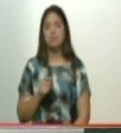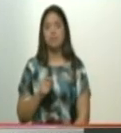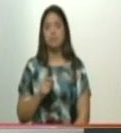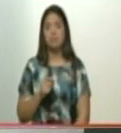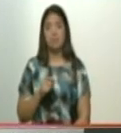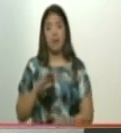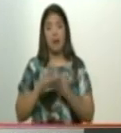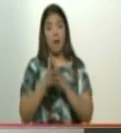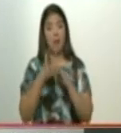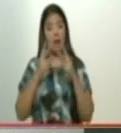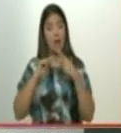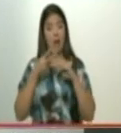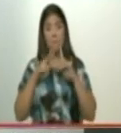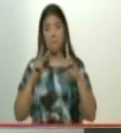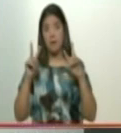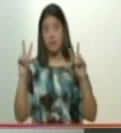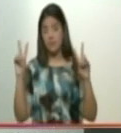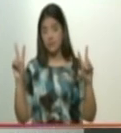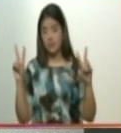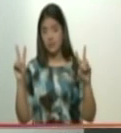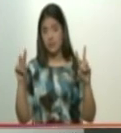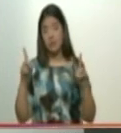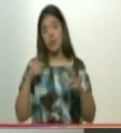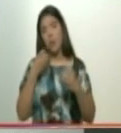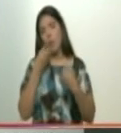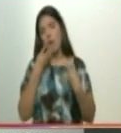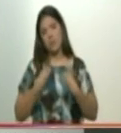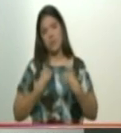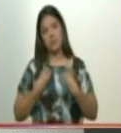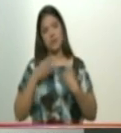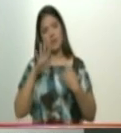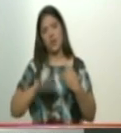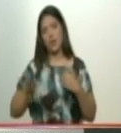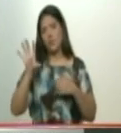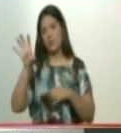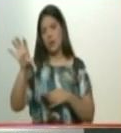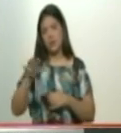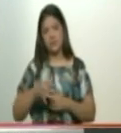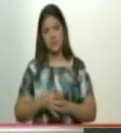paz y el bien vivir de nuestro país.